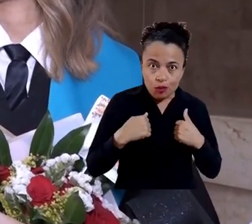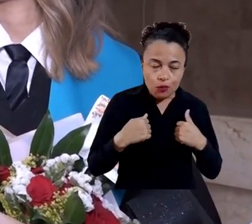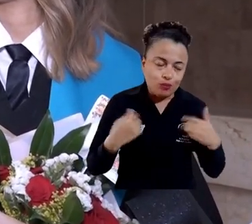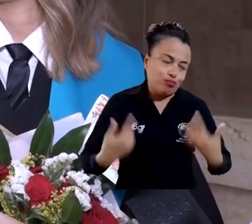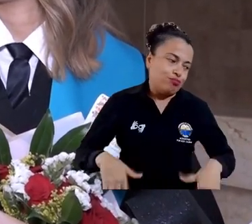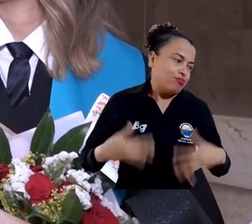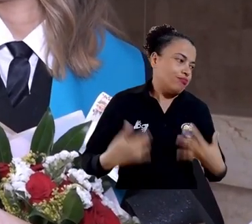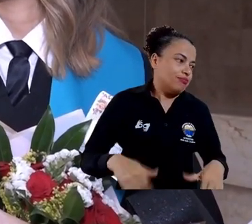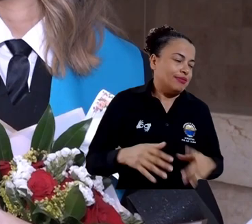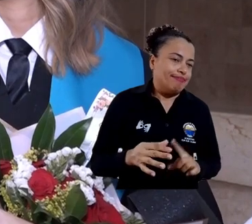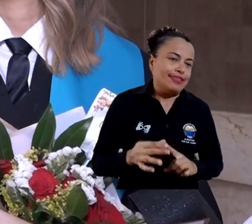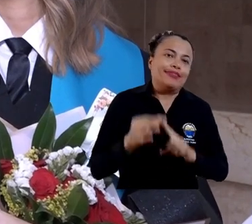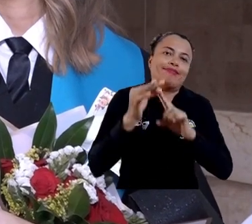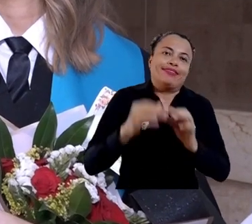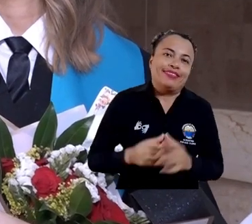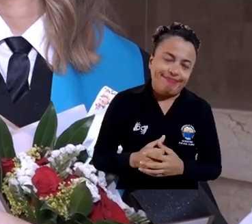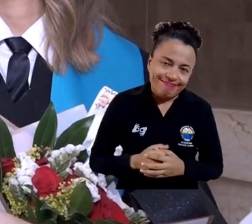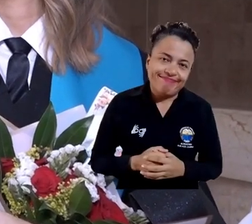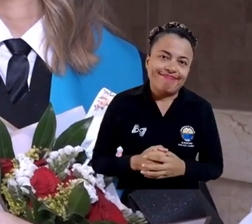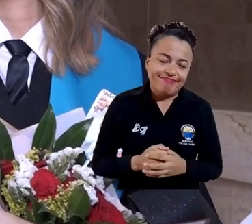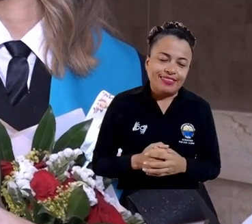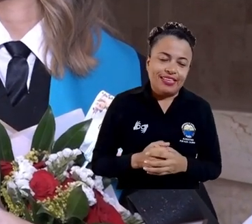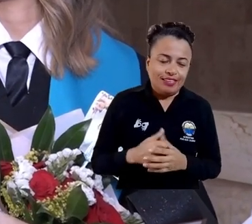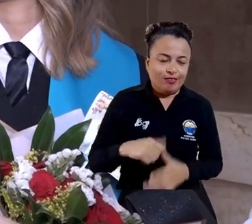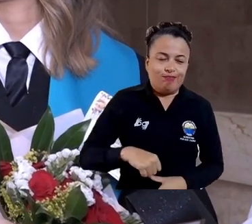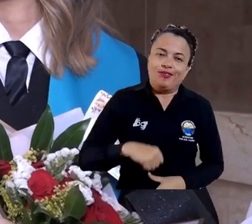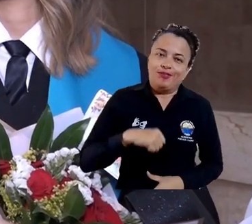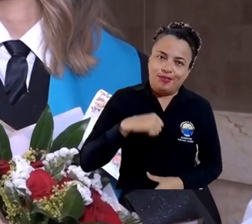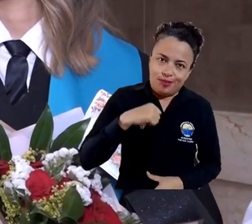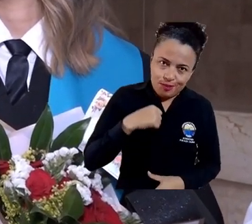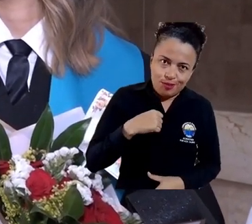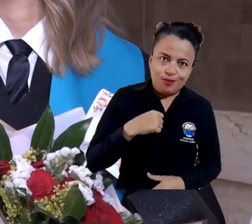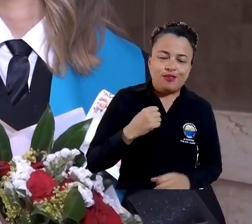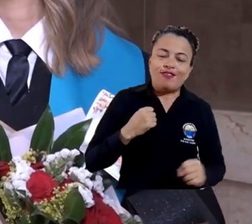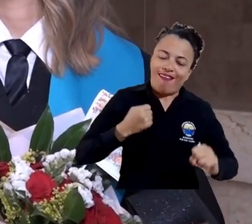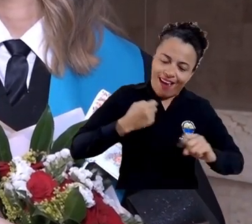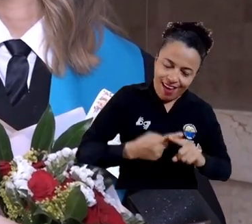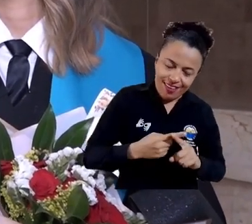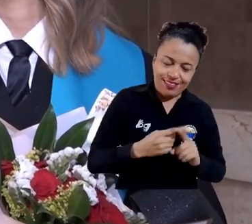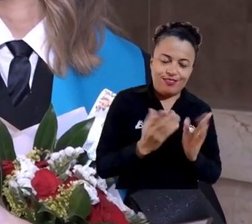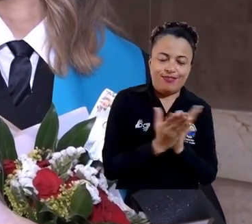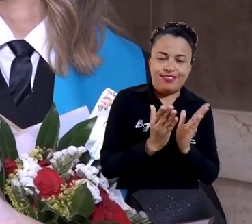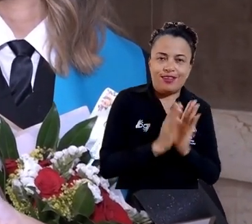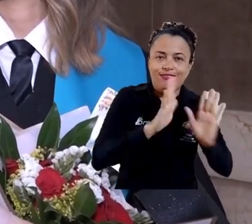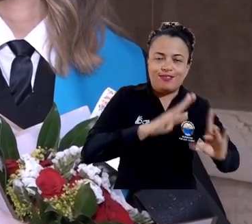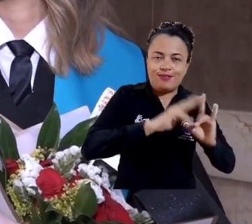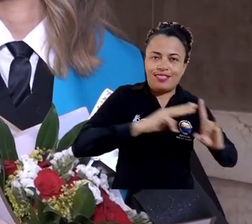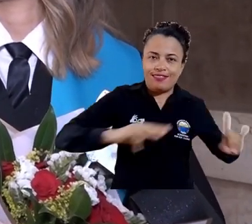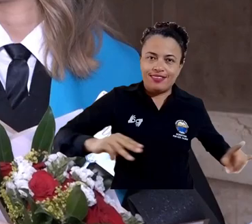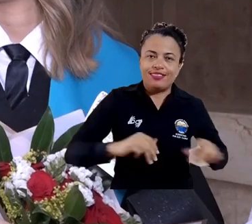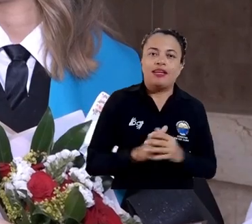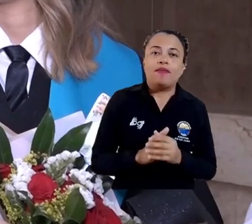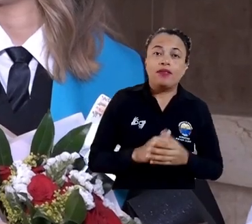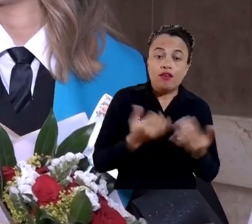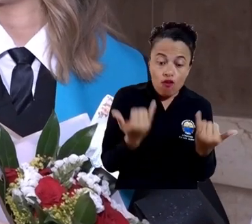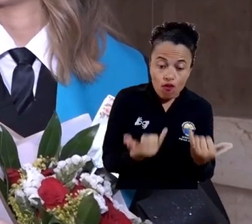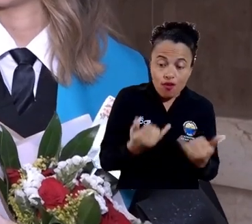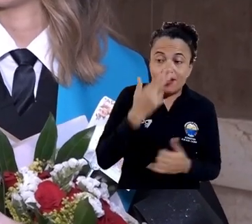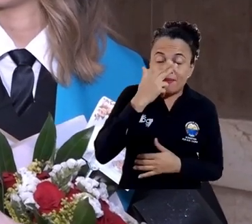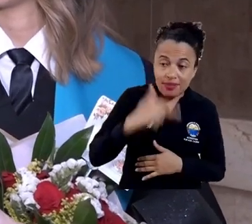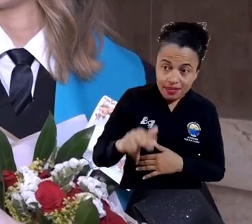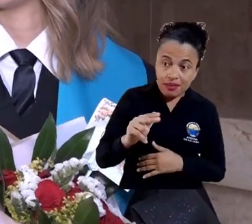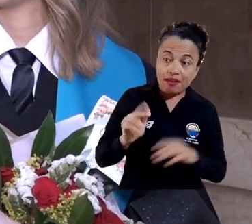hace sentir especial. Me hace sentir orgulloso de ser egresado a la Universidad del Magdalena y ver cómo mi